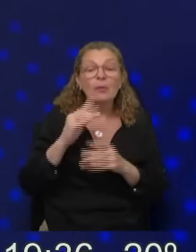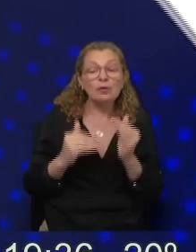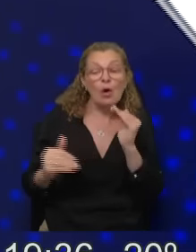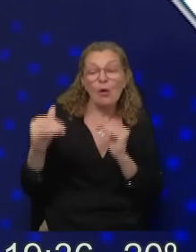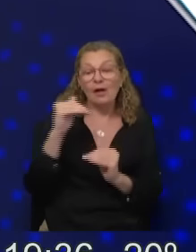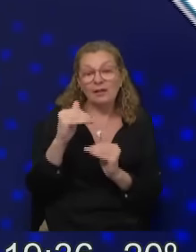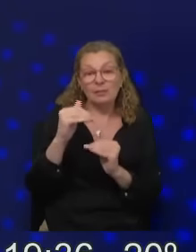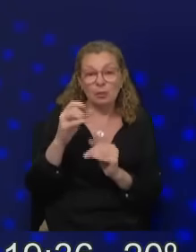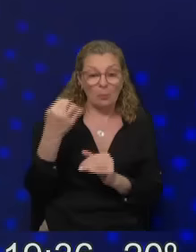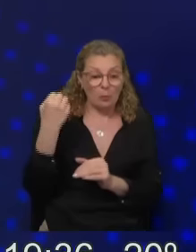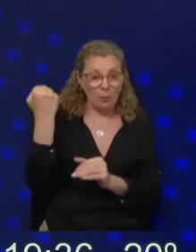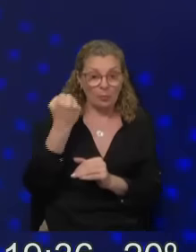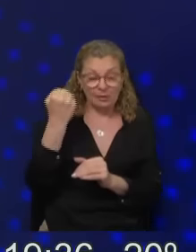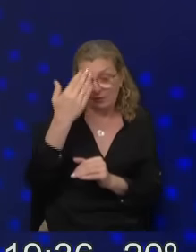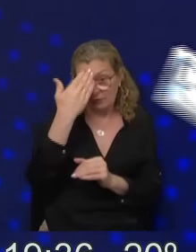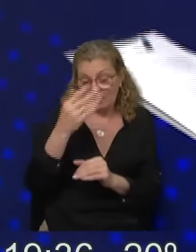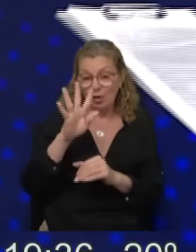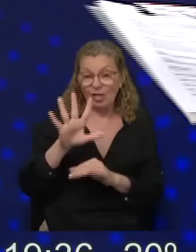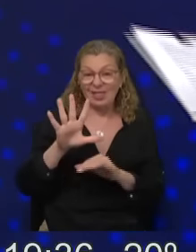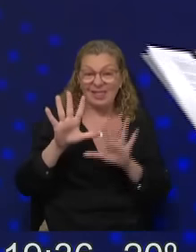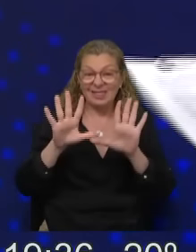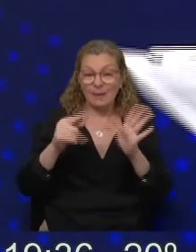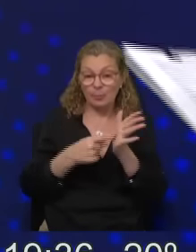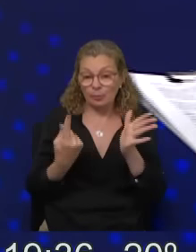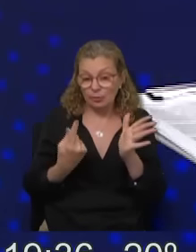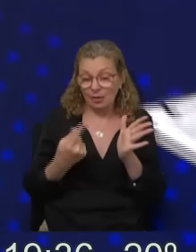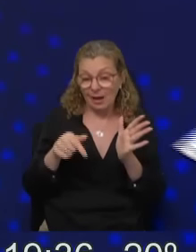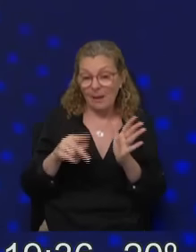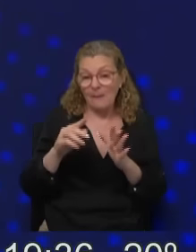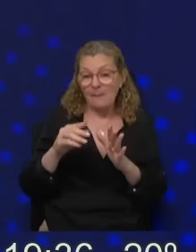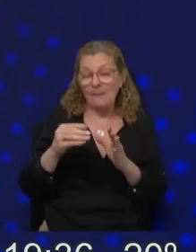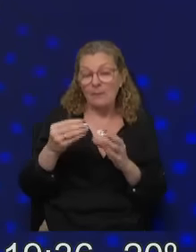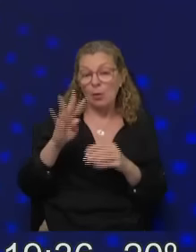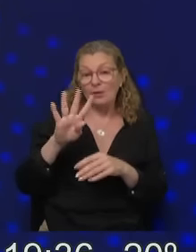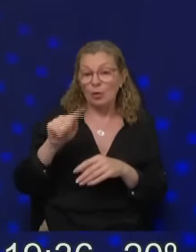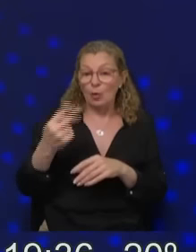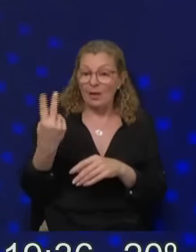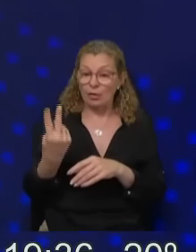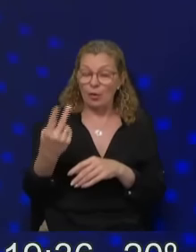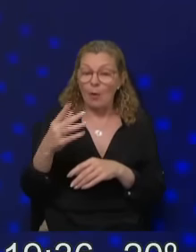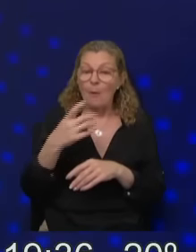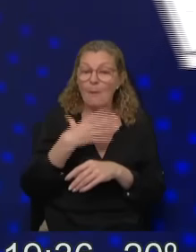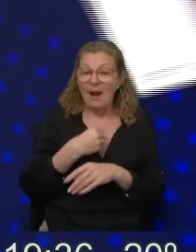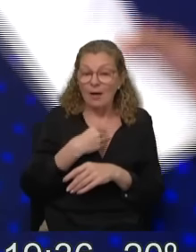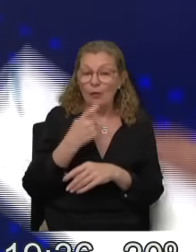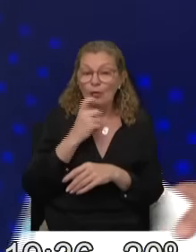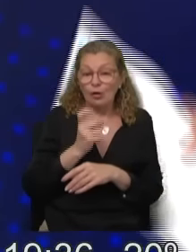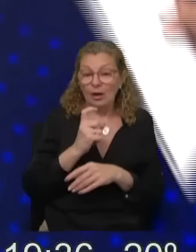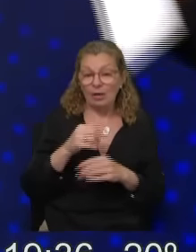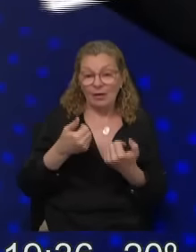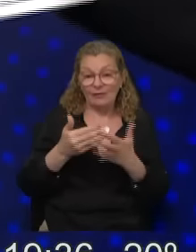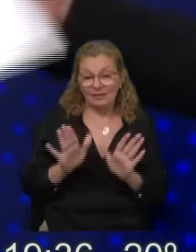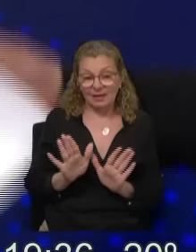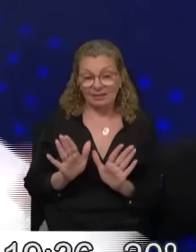crecimiento espectacular del Frente Amplio de 10 puntos? Bueno, aquí este 4,2 que blancos, colorados,